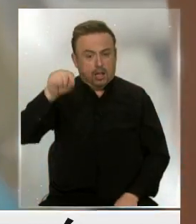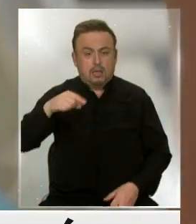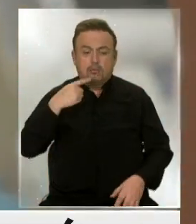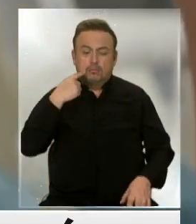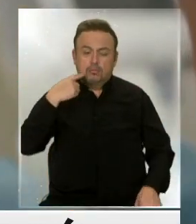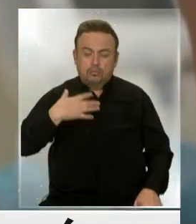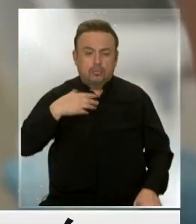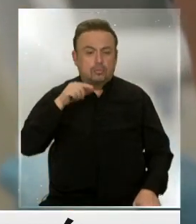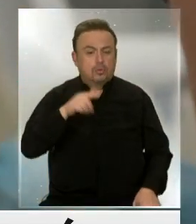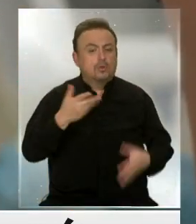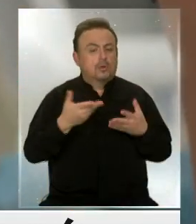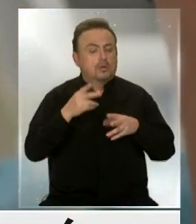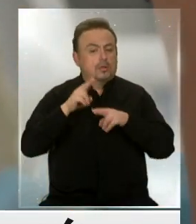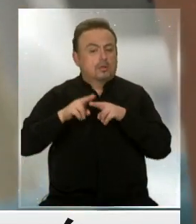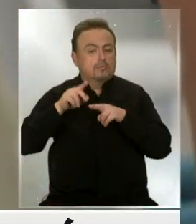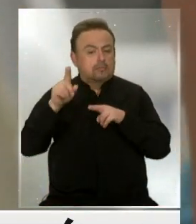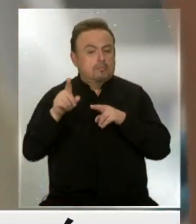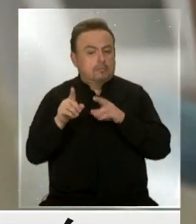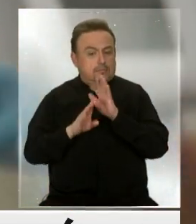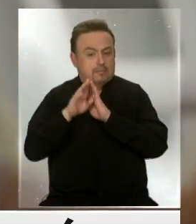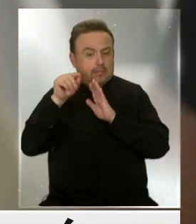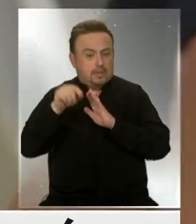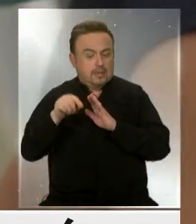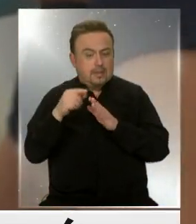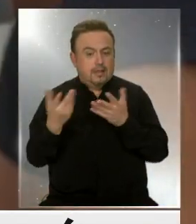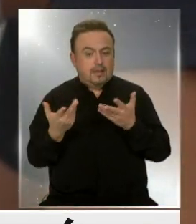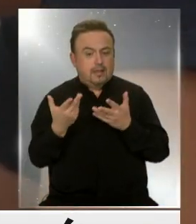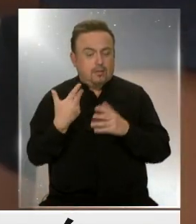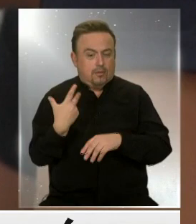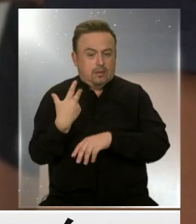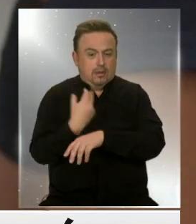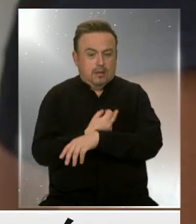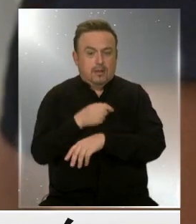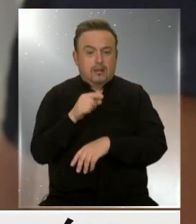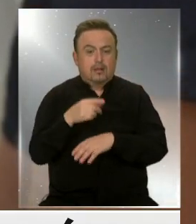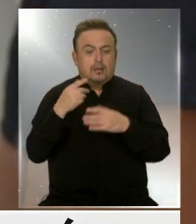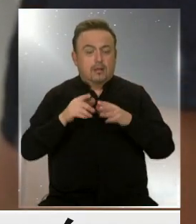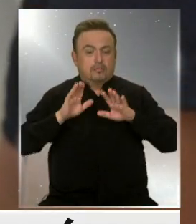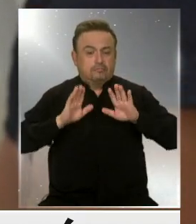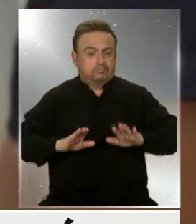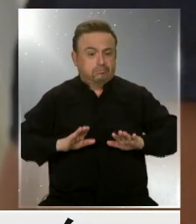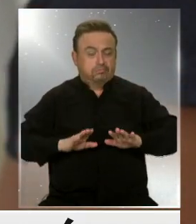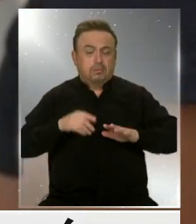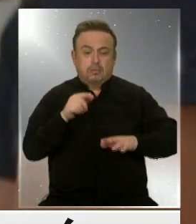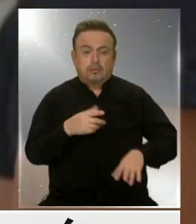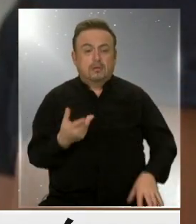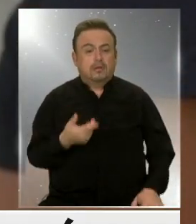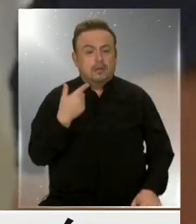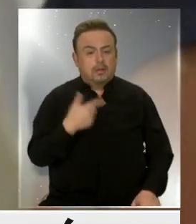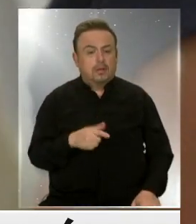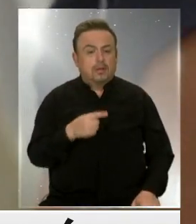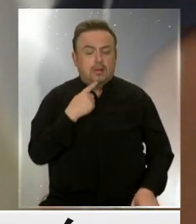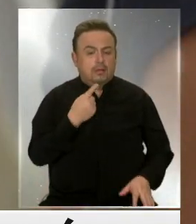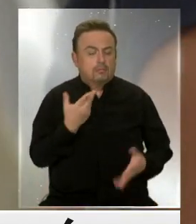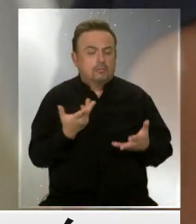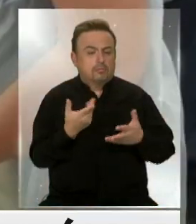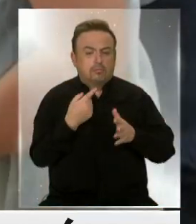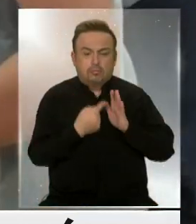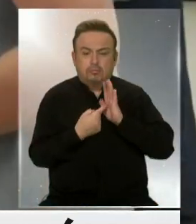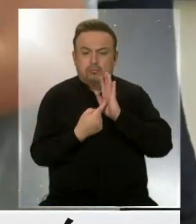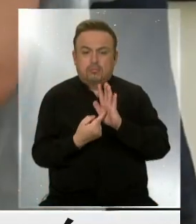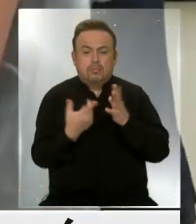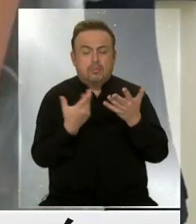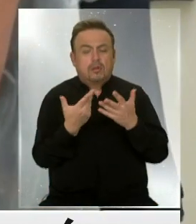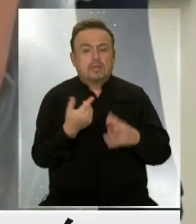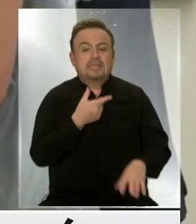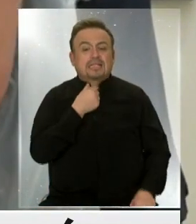muy, muy relevante lo que se estaba desarrollando aquí con esta vacuna, una paralización que incluso se había exteriorizado